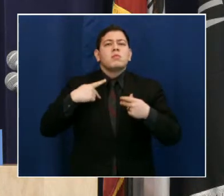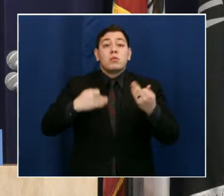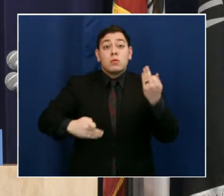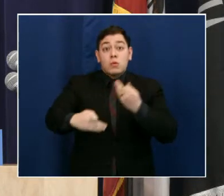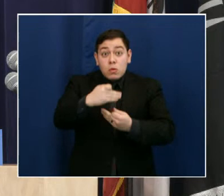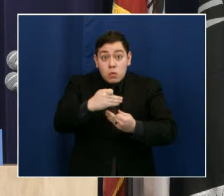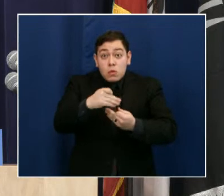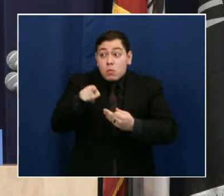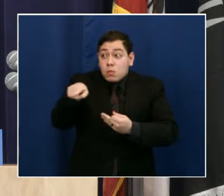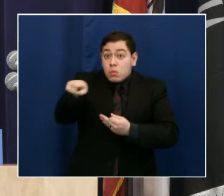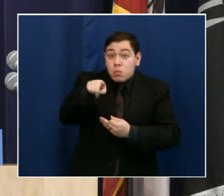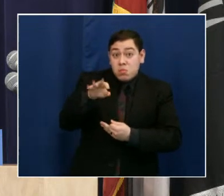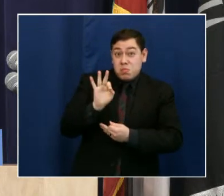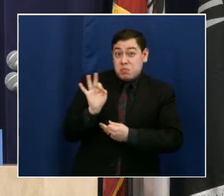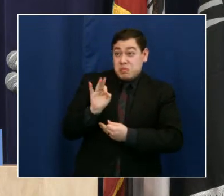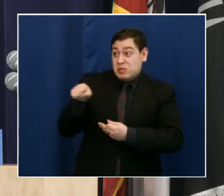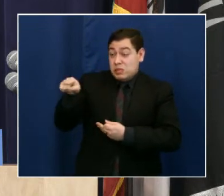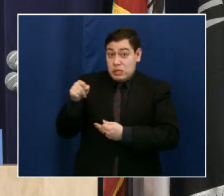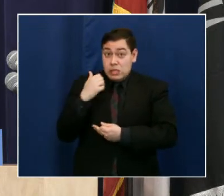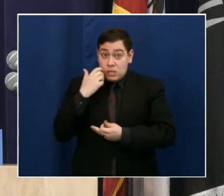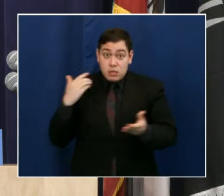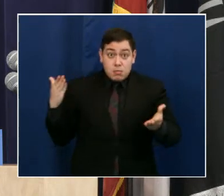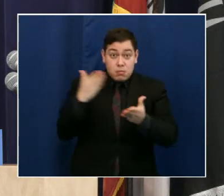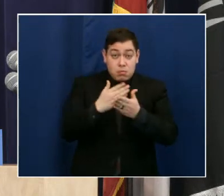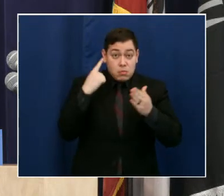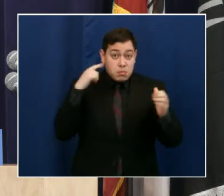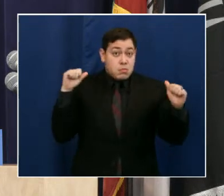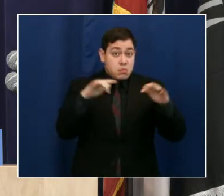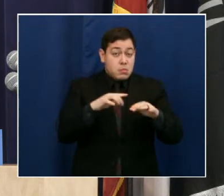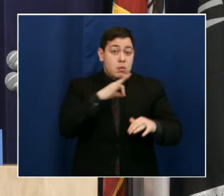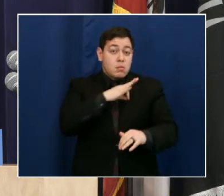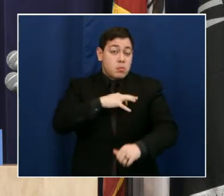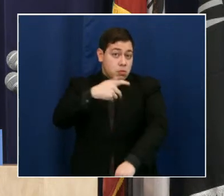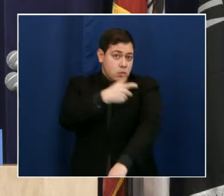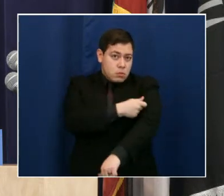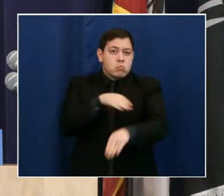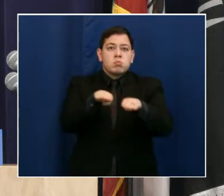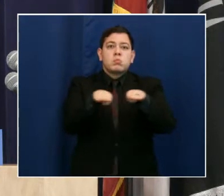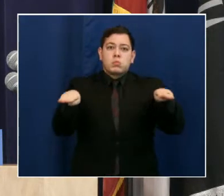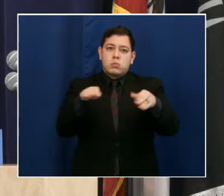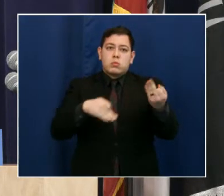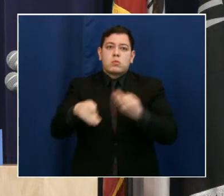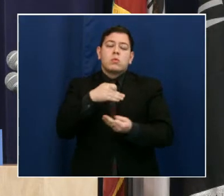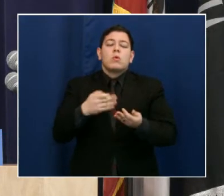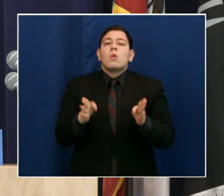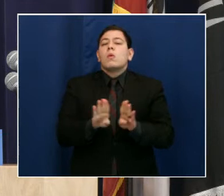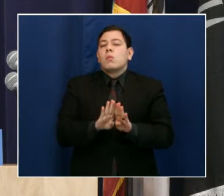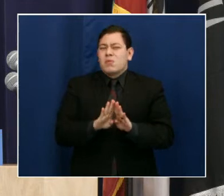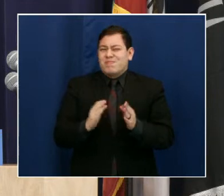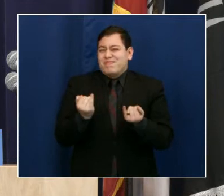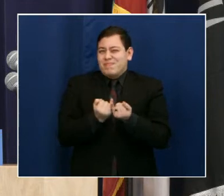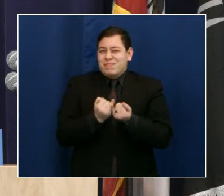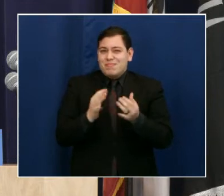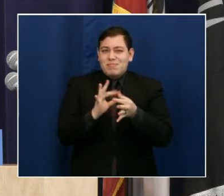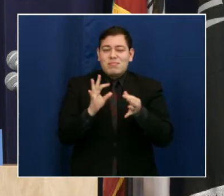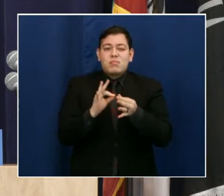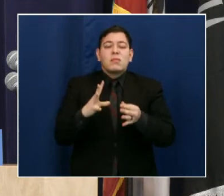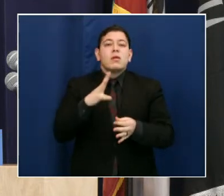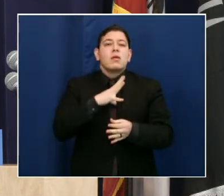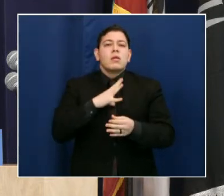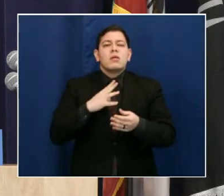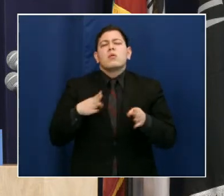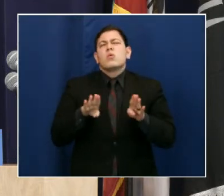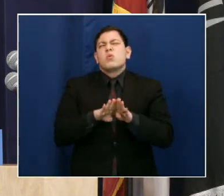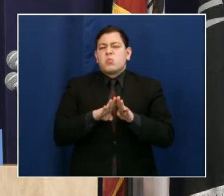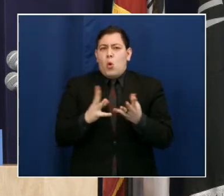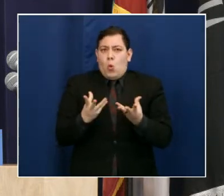las personas que puedan recibir su vacuna de una segura manera y equitativa. A la misma vez quiero comunicarles que estamos navegando este